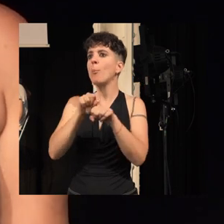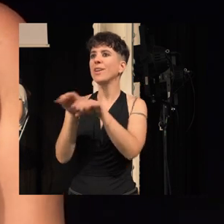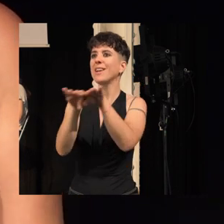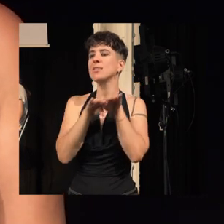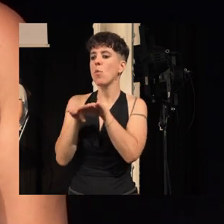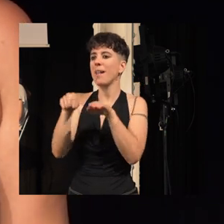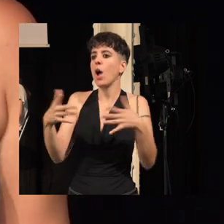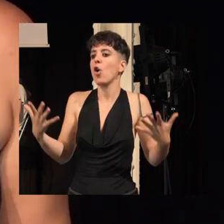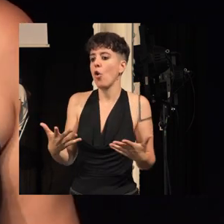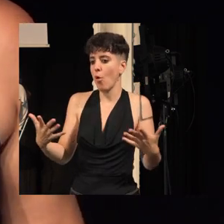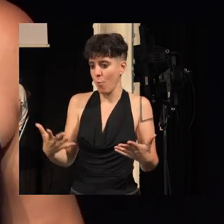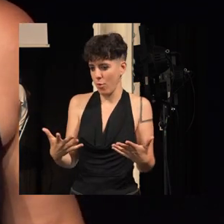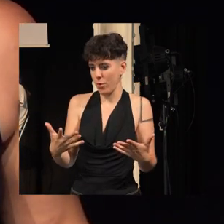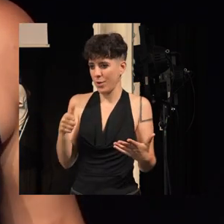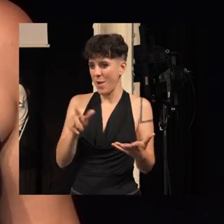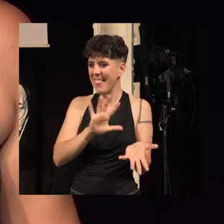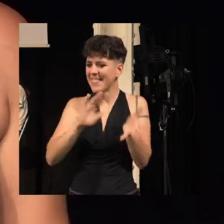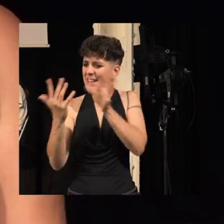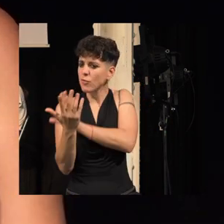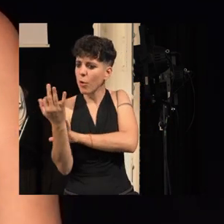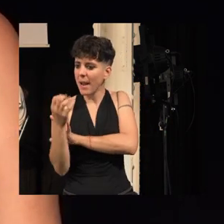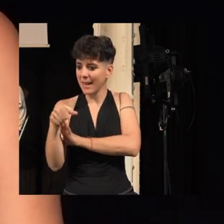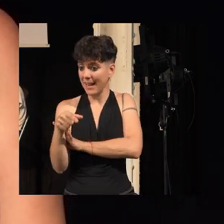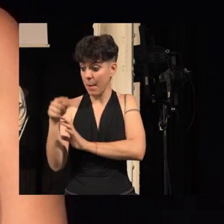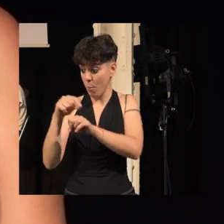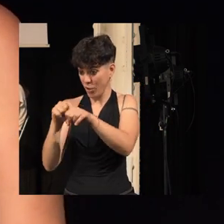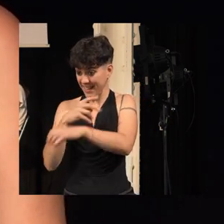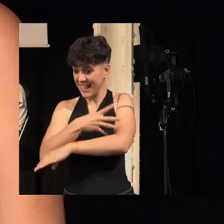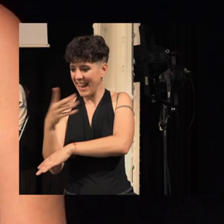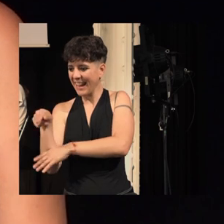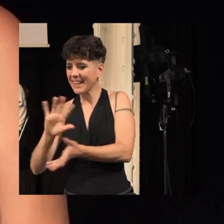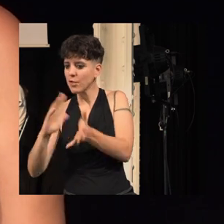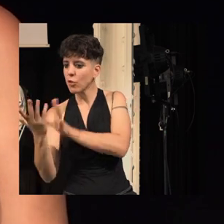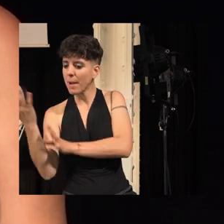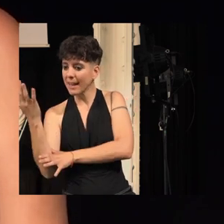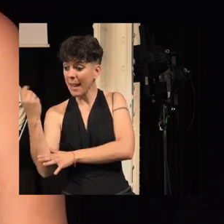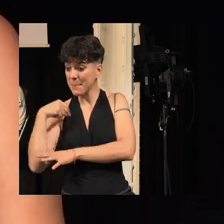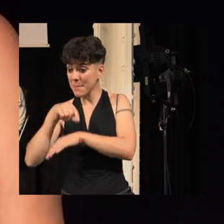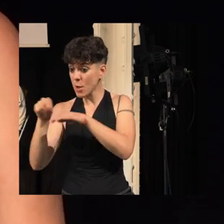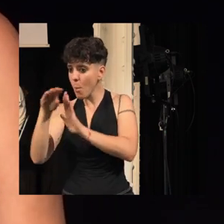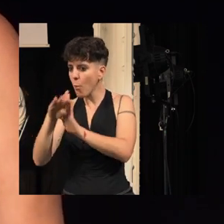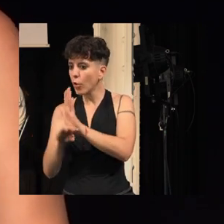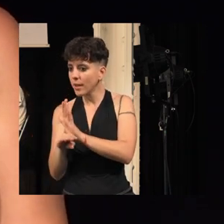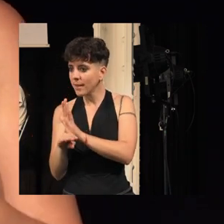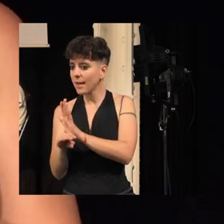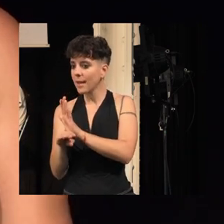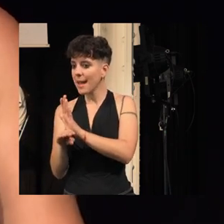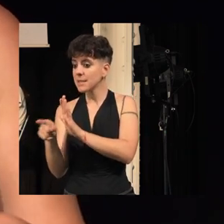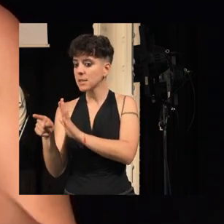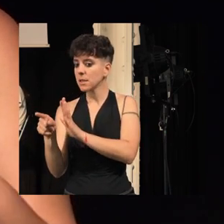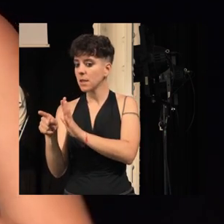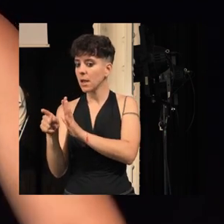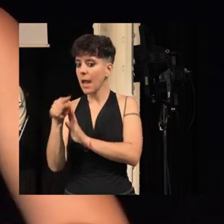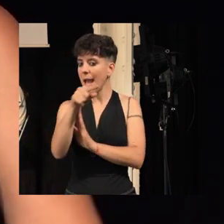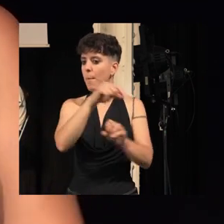Pero ¿qué tienen que transformar las políticas LGTB? ¿Qué papel tienen que jugar esas políticas en las políticas económicas,